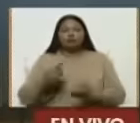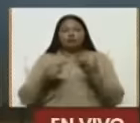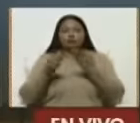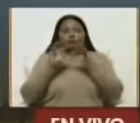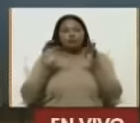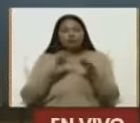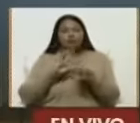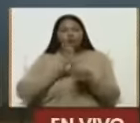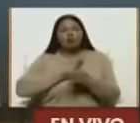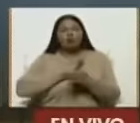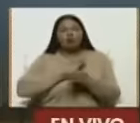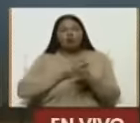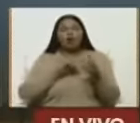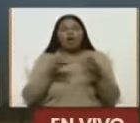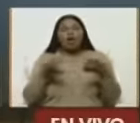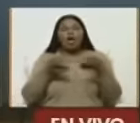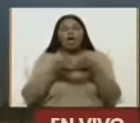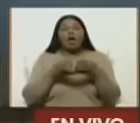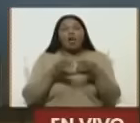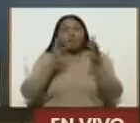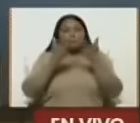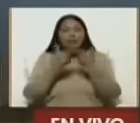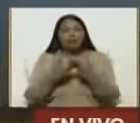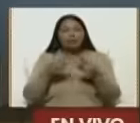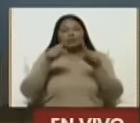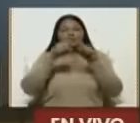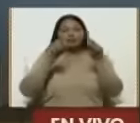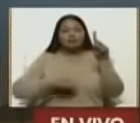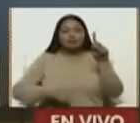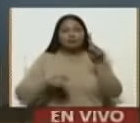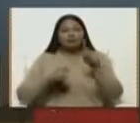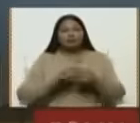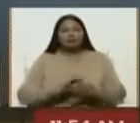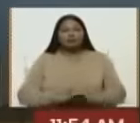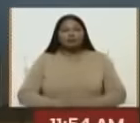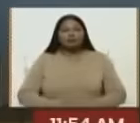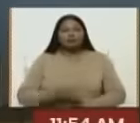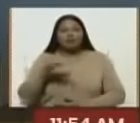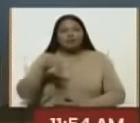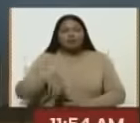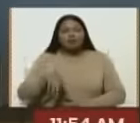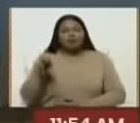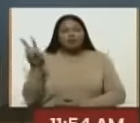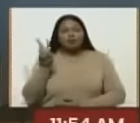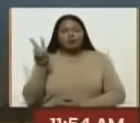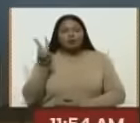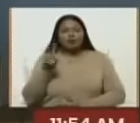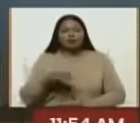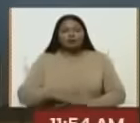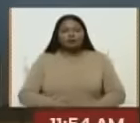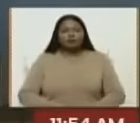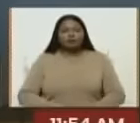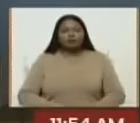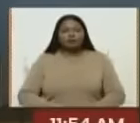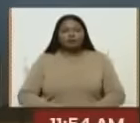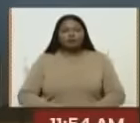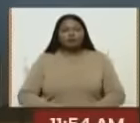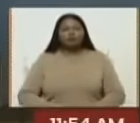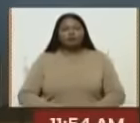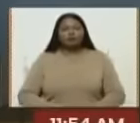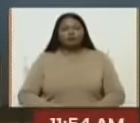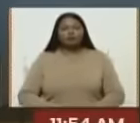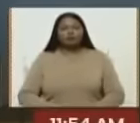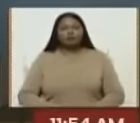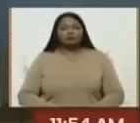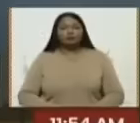estratégico perteneciente a una empresa estratégica del Estado venezolano, que es la única